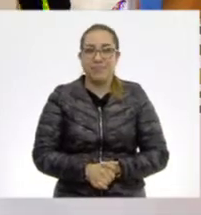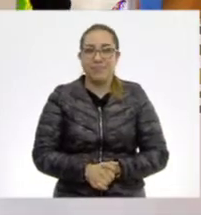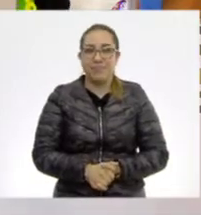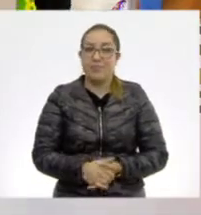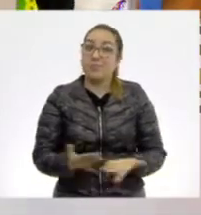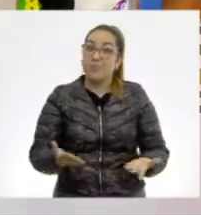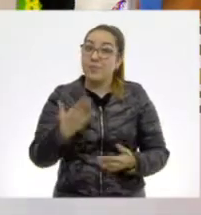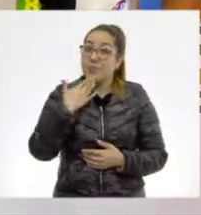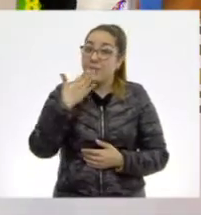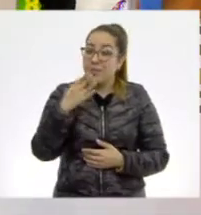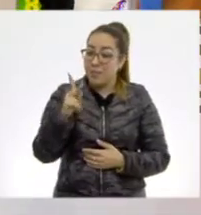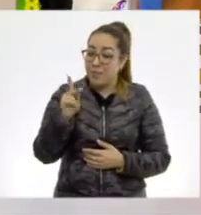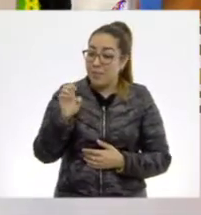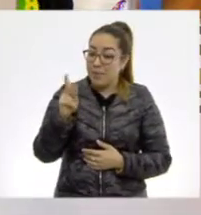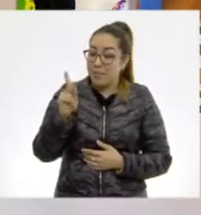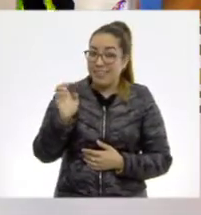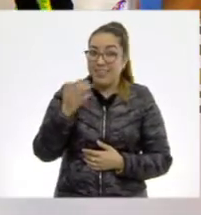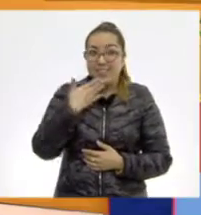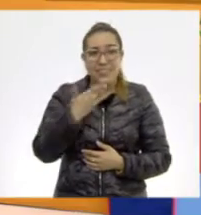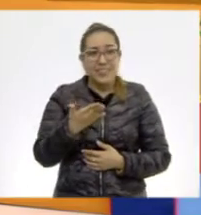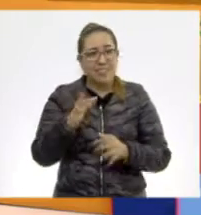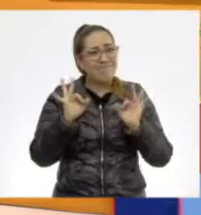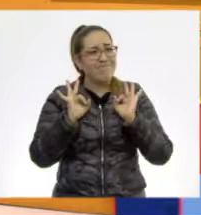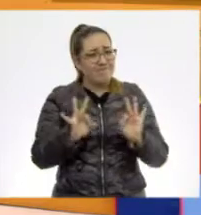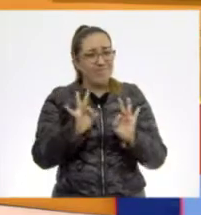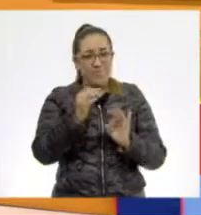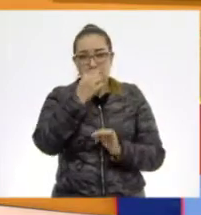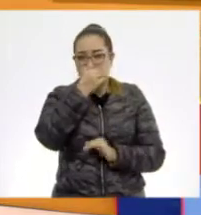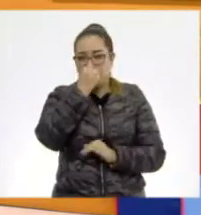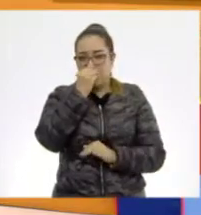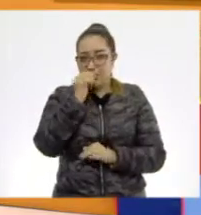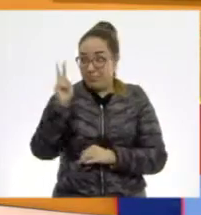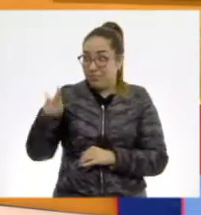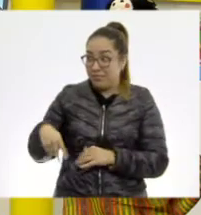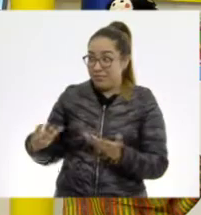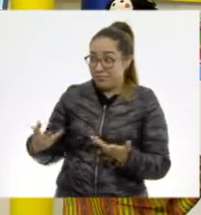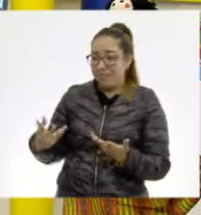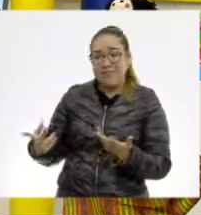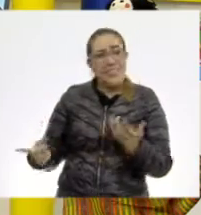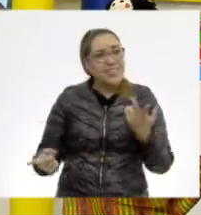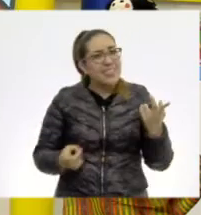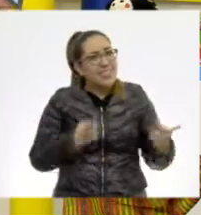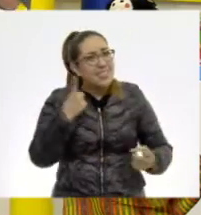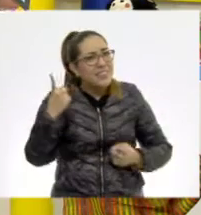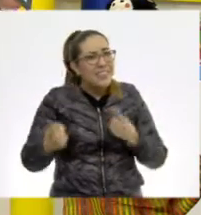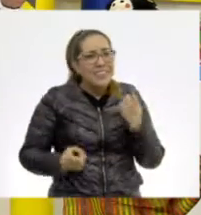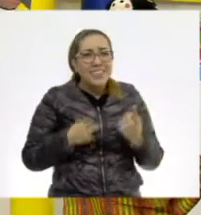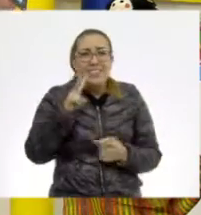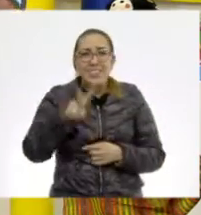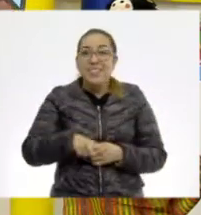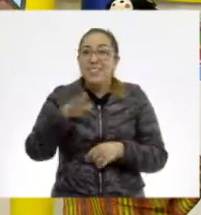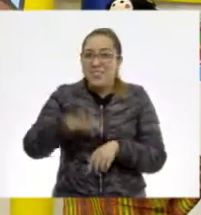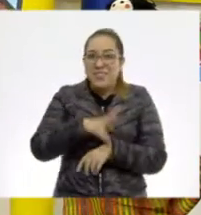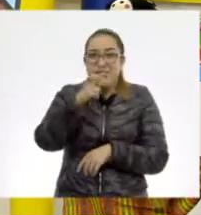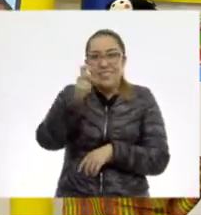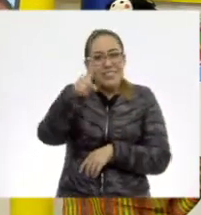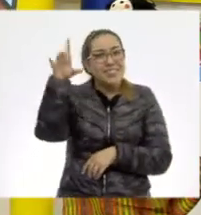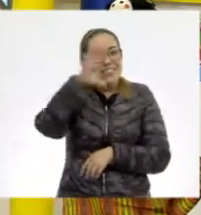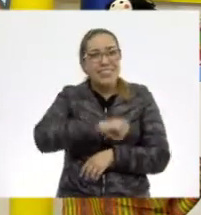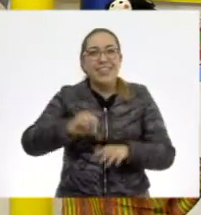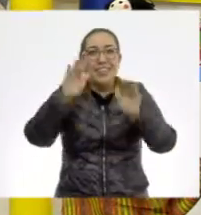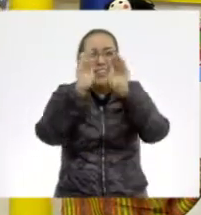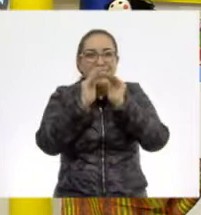Muy bien, Pepe. Excelente, ¿verdad? Ah, qué divertido. Con razón te encanta sonreír.